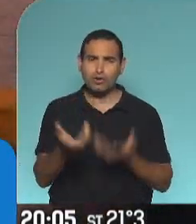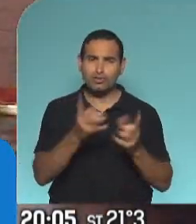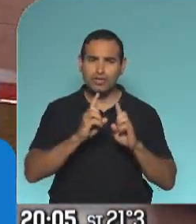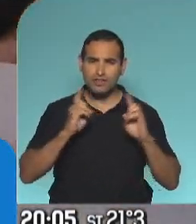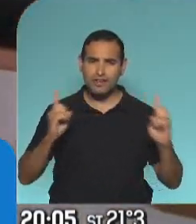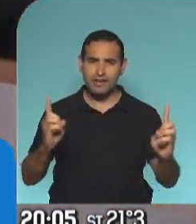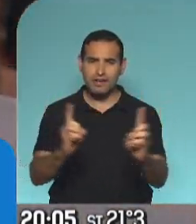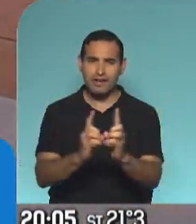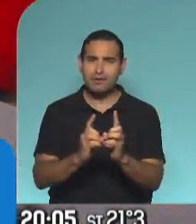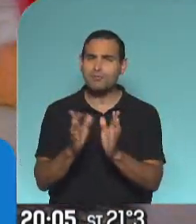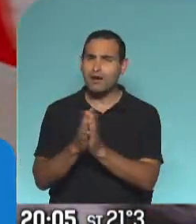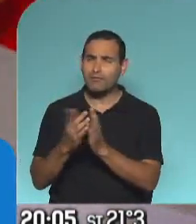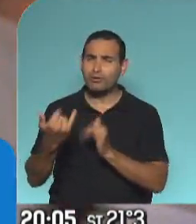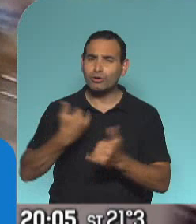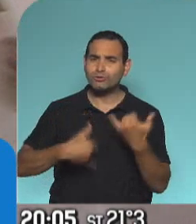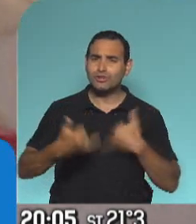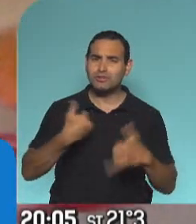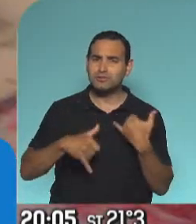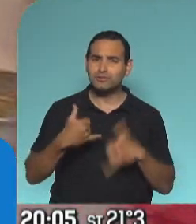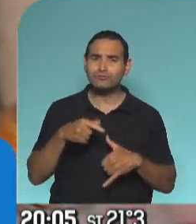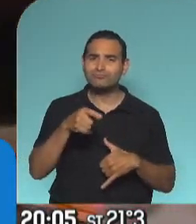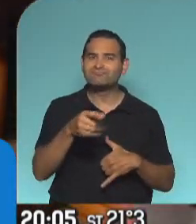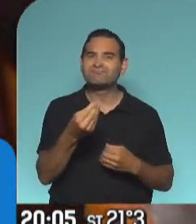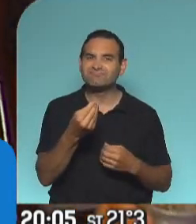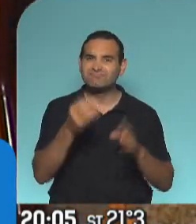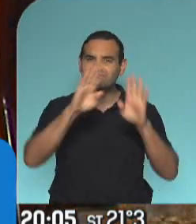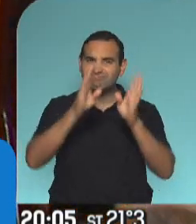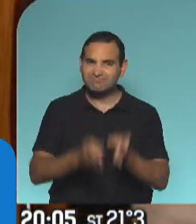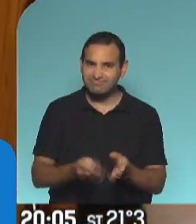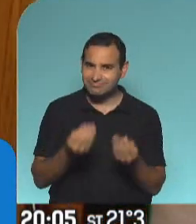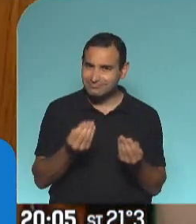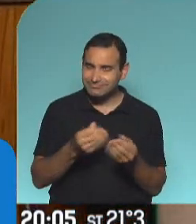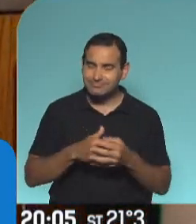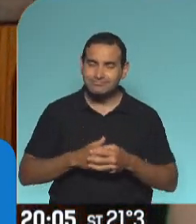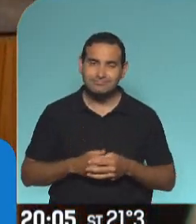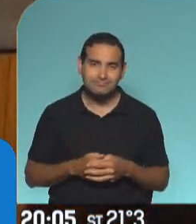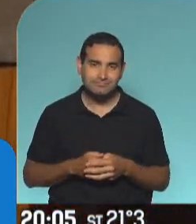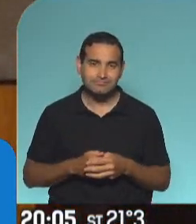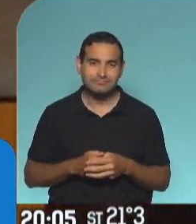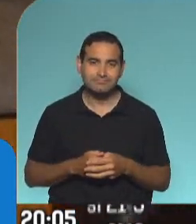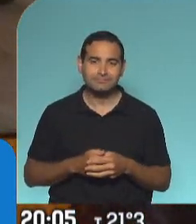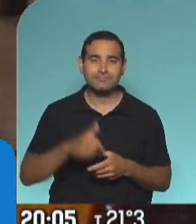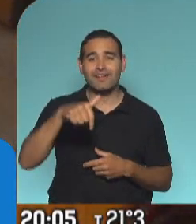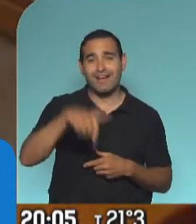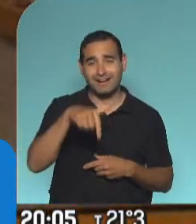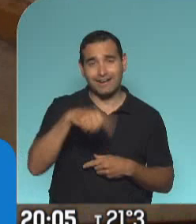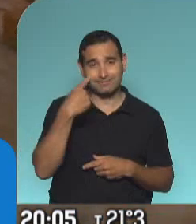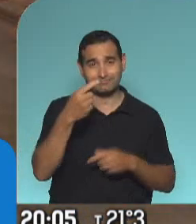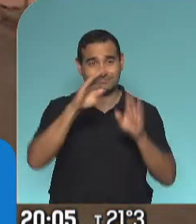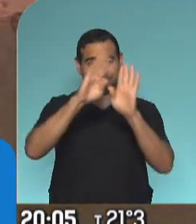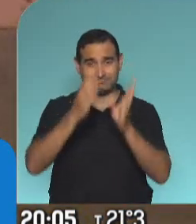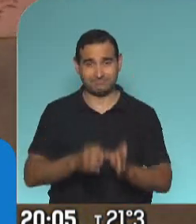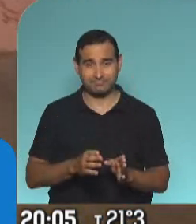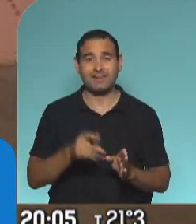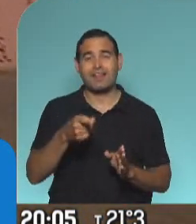Sí, sí, y le pido que nos cuente un poco de estas esculturas. Bueno, acá hemos representado